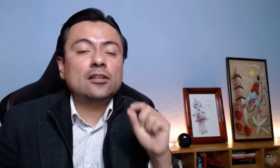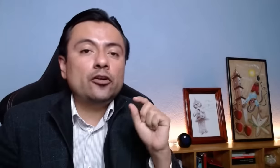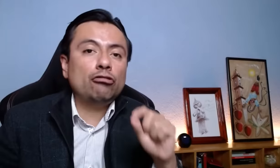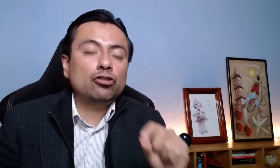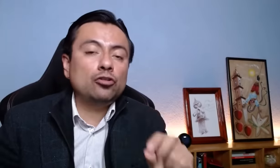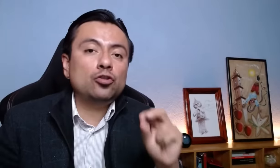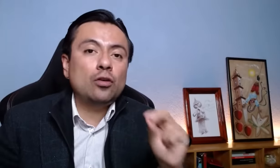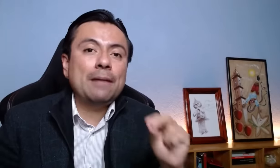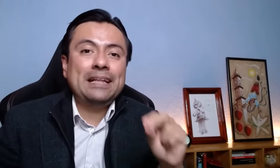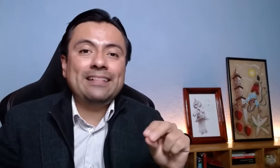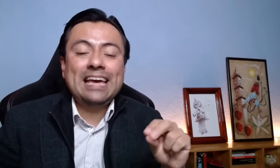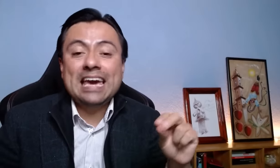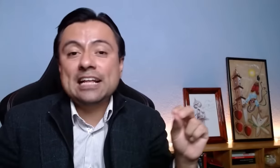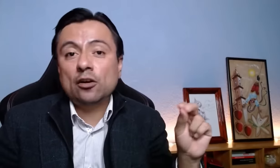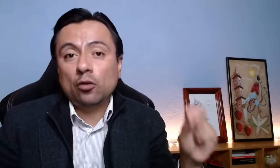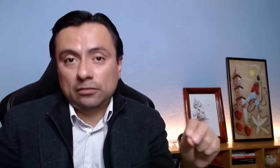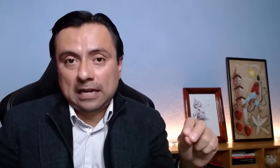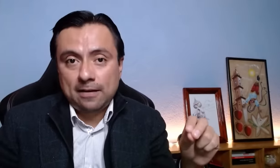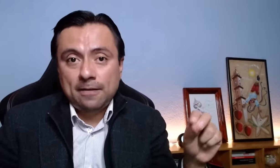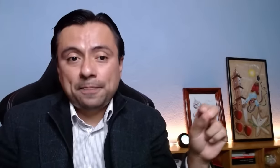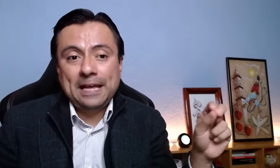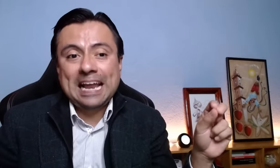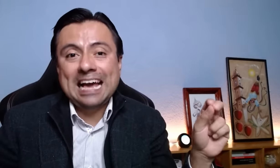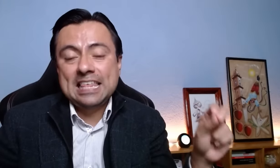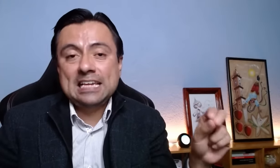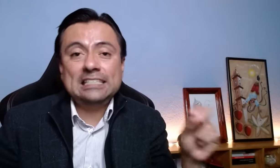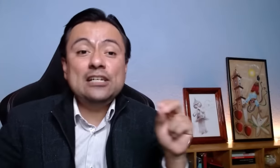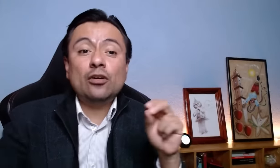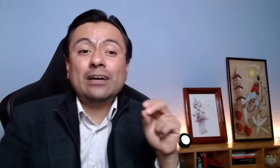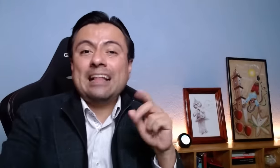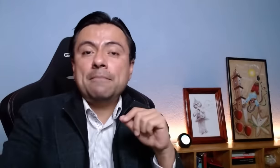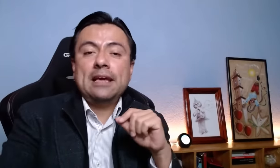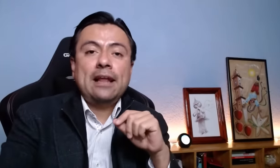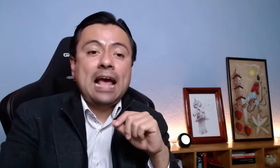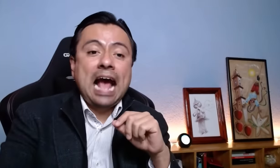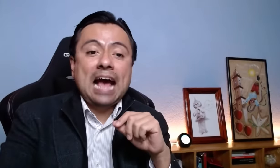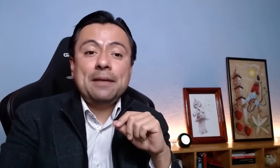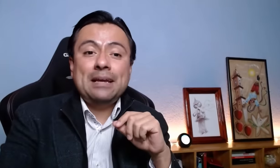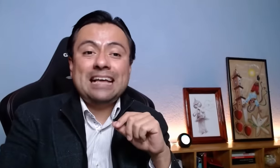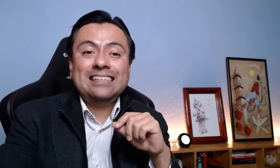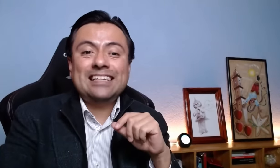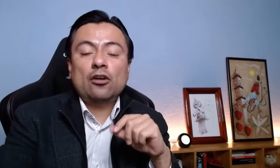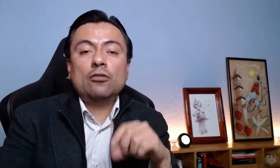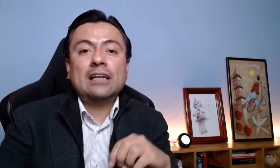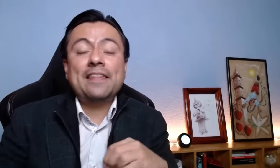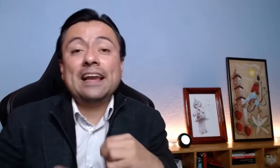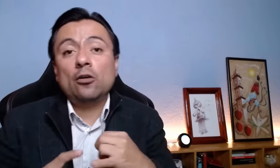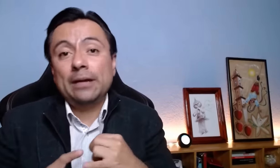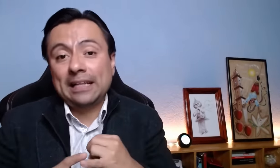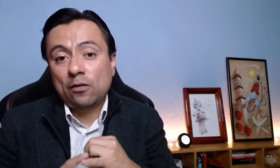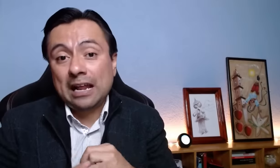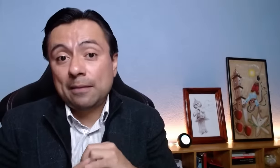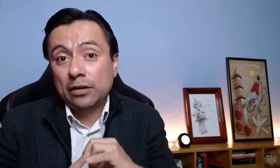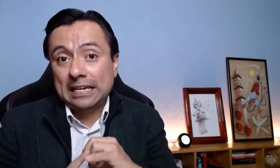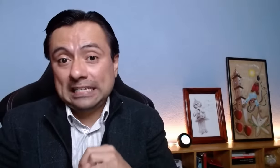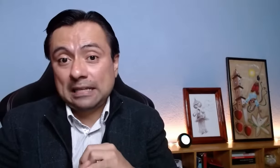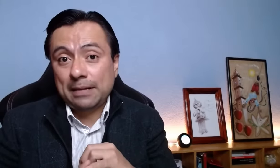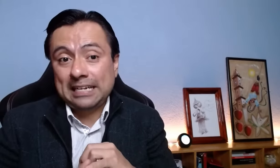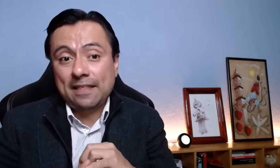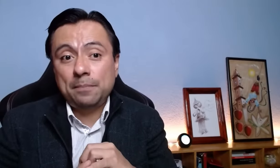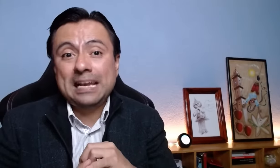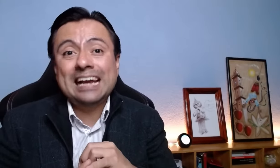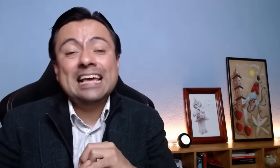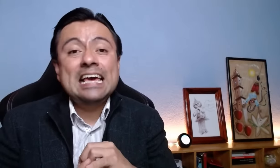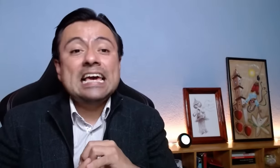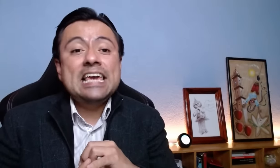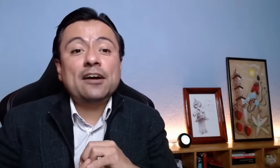amenazas no son solamente en contra de la edil, sino que también hay amenazas en contra de la gobernadora, la morenista